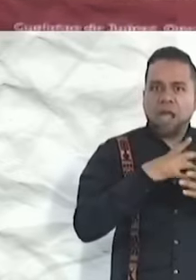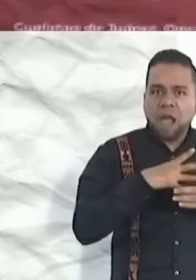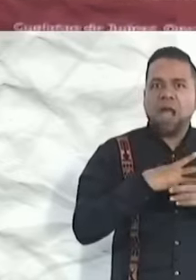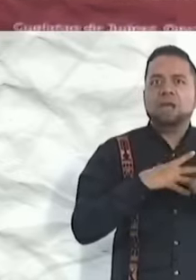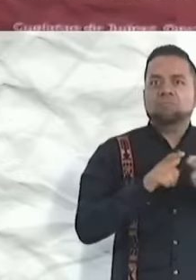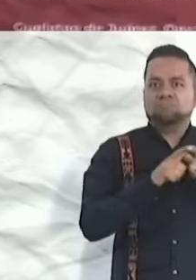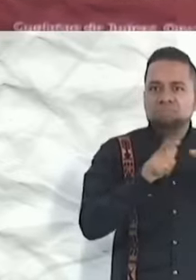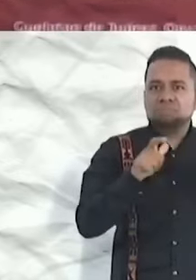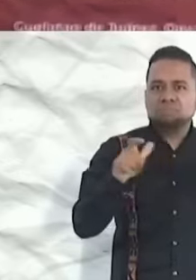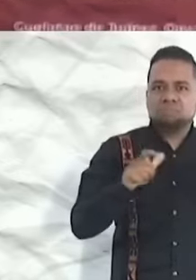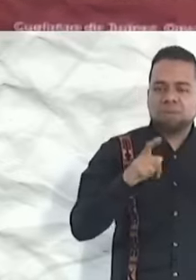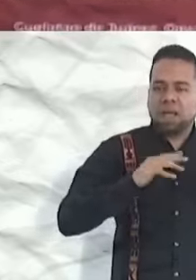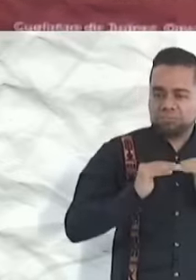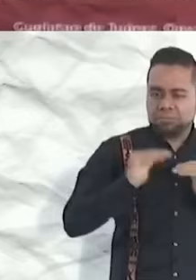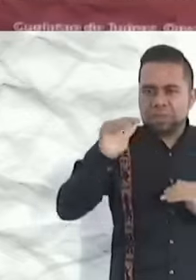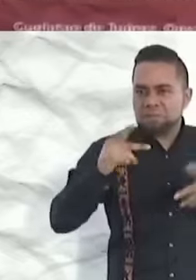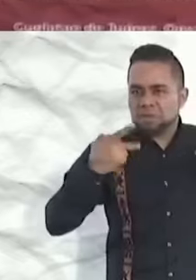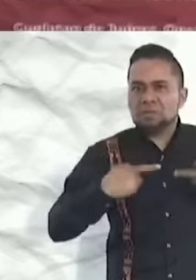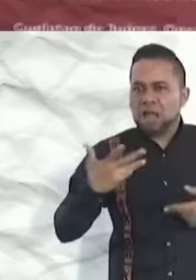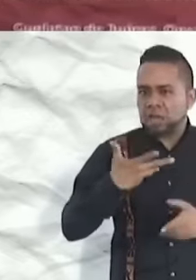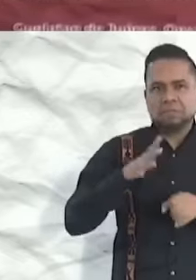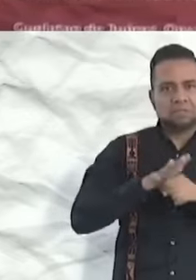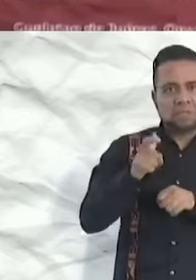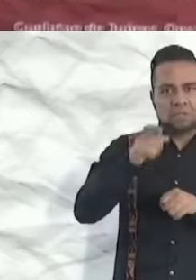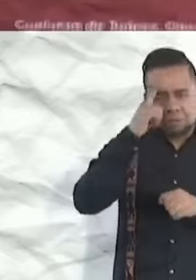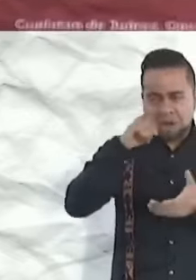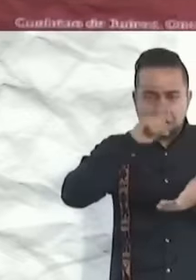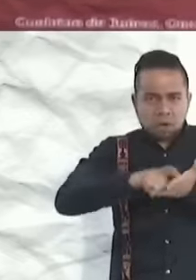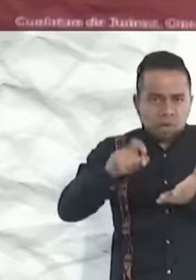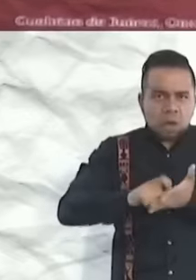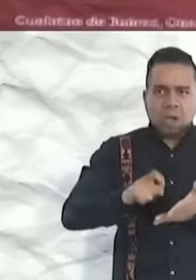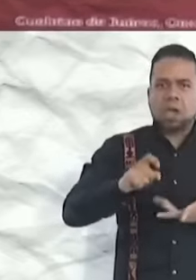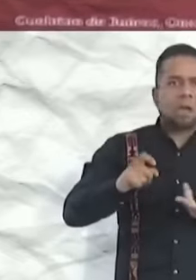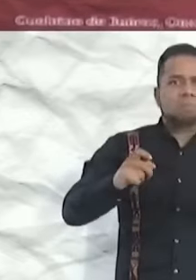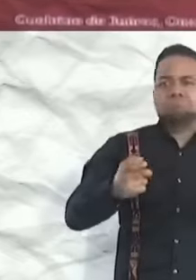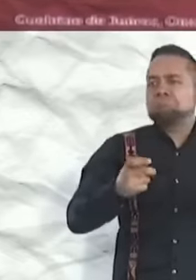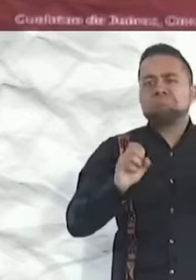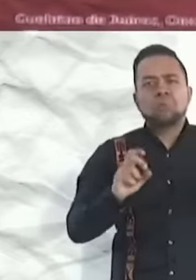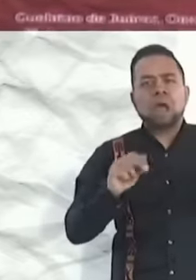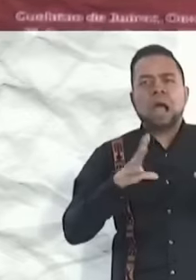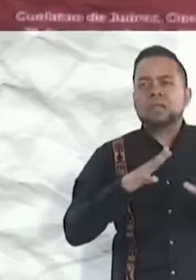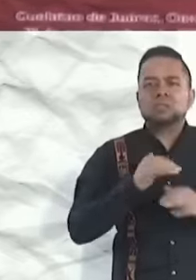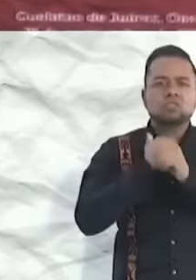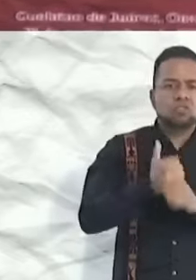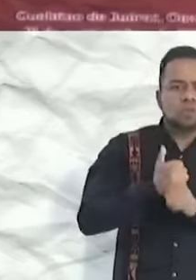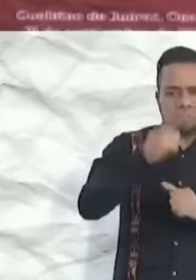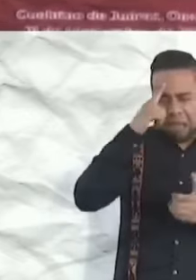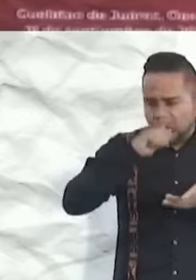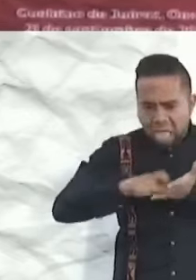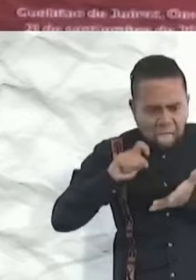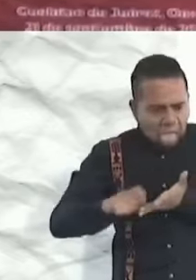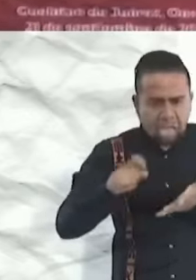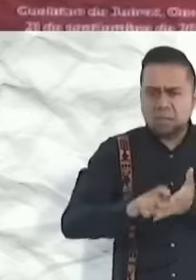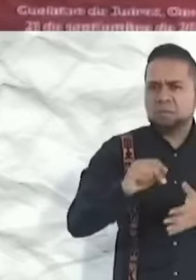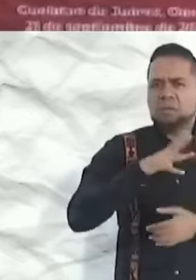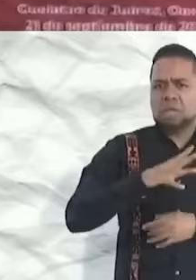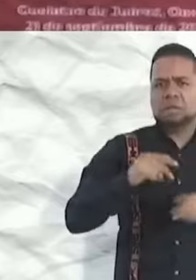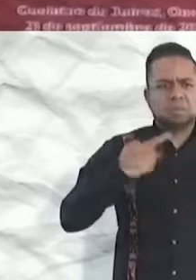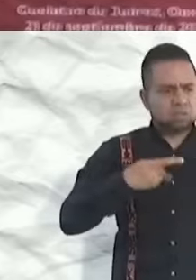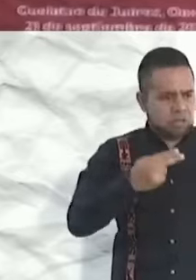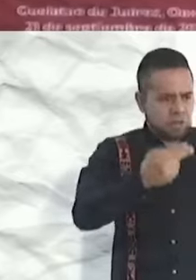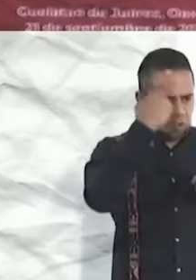para comprar, no hay crisis de consumo, pues le va bien al comerciante. Le va bien a todos. Y le va